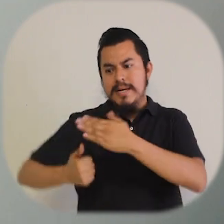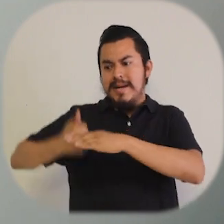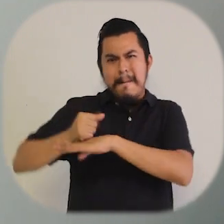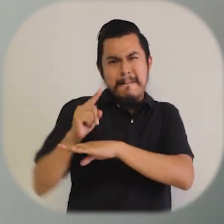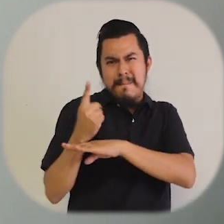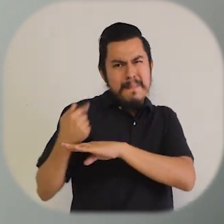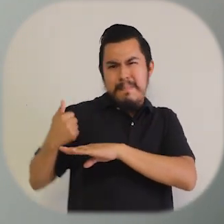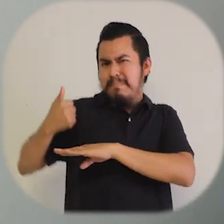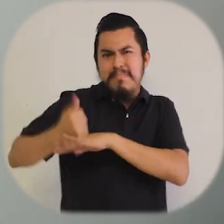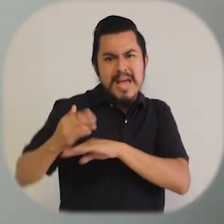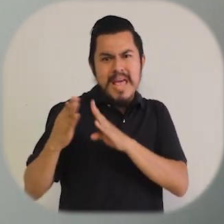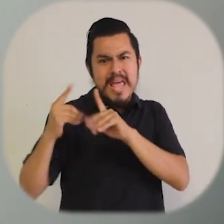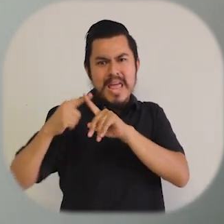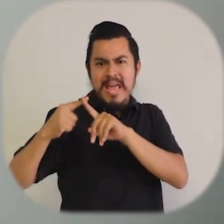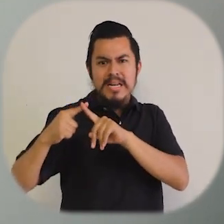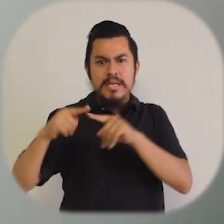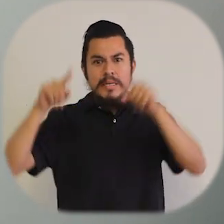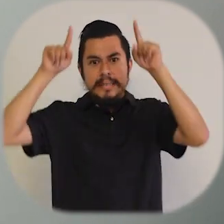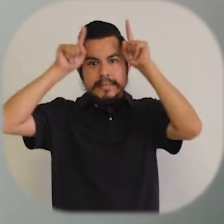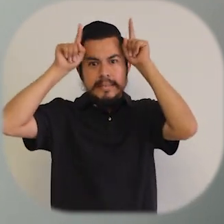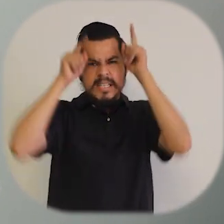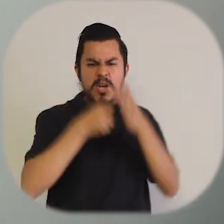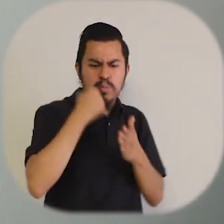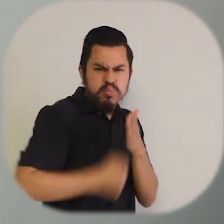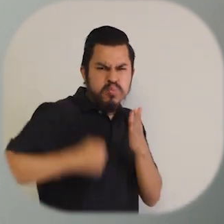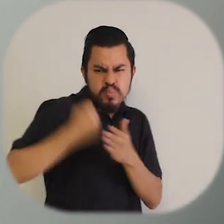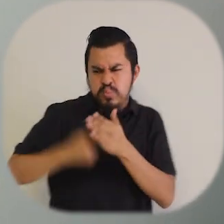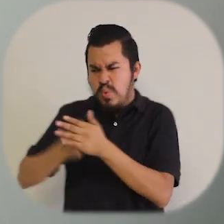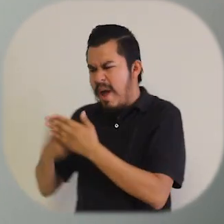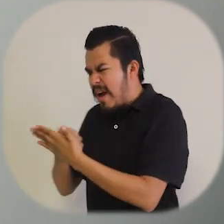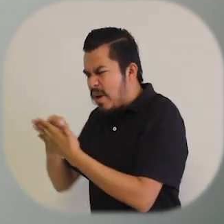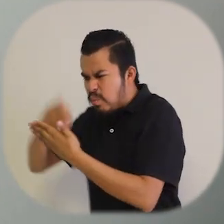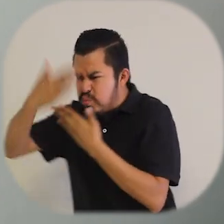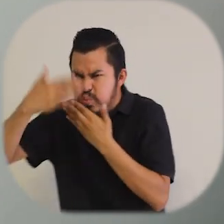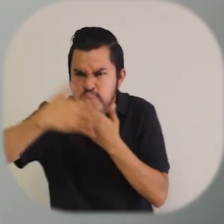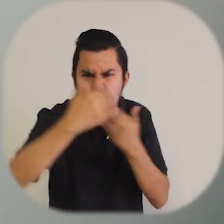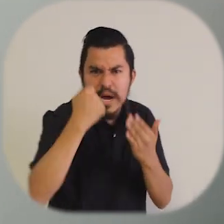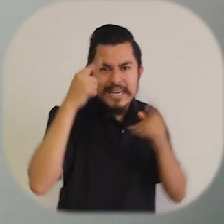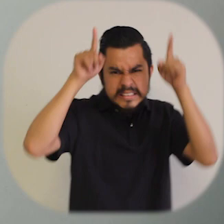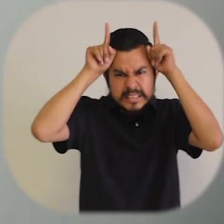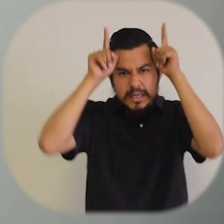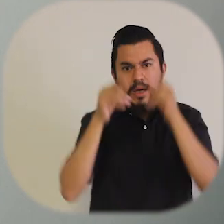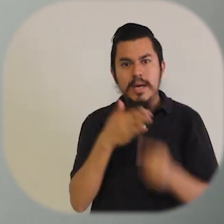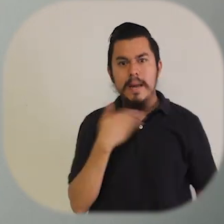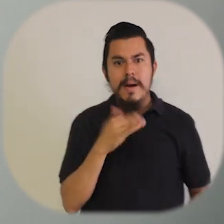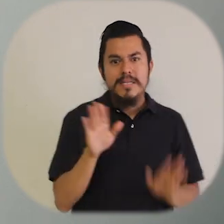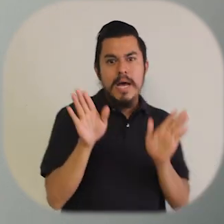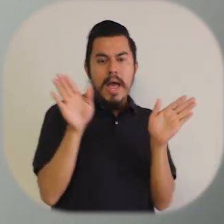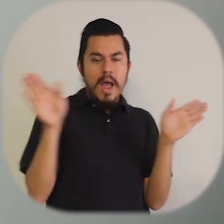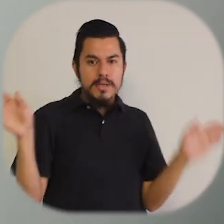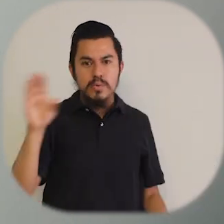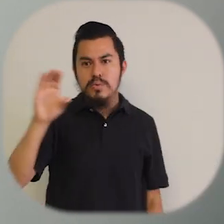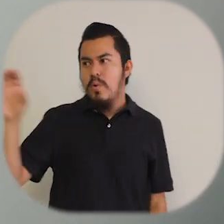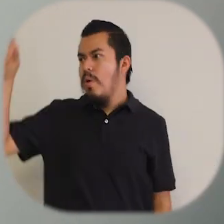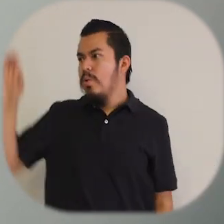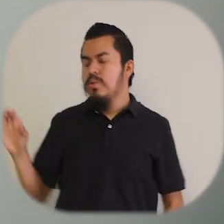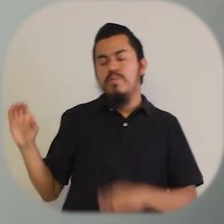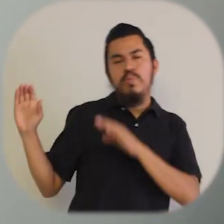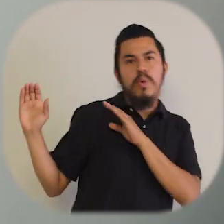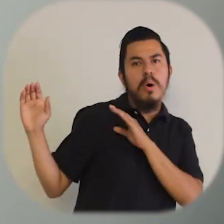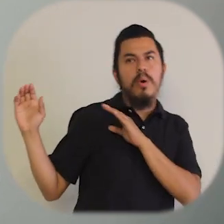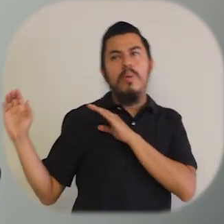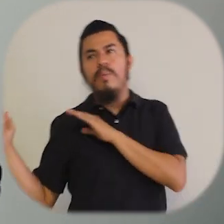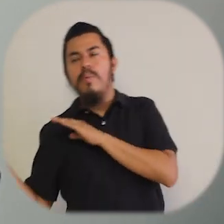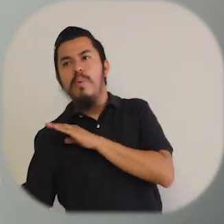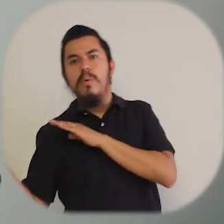muchos intentos para diluir el evangelio. Jesús cargó la cruz y 20 años después esto está pasando. Pero ahora nosotros